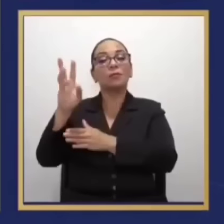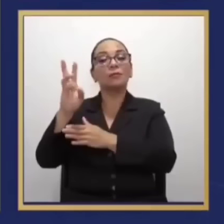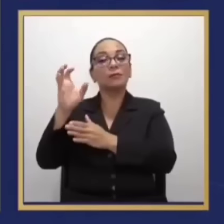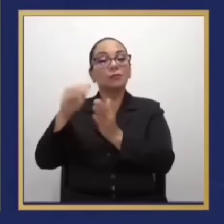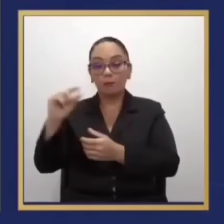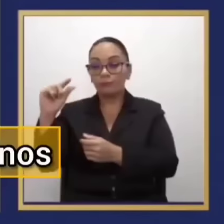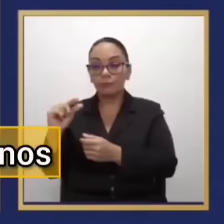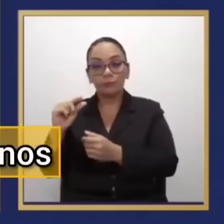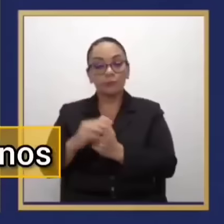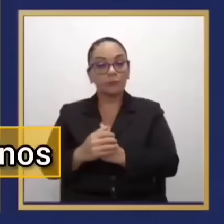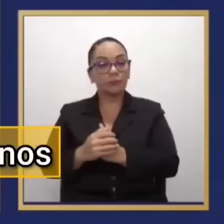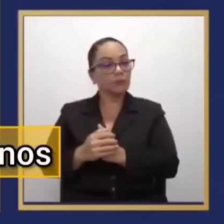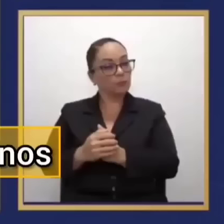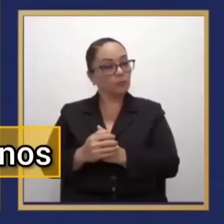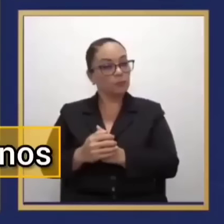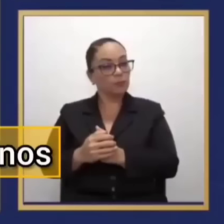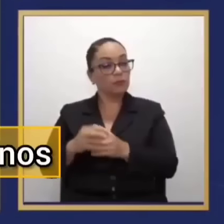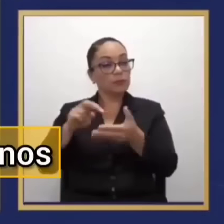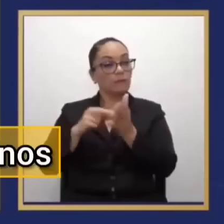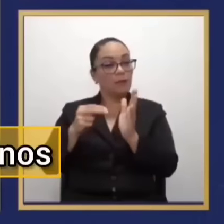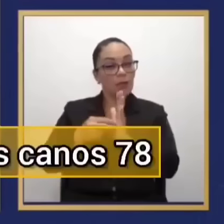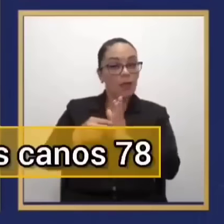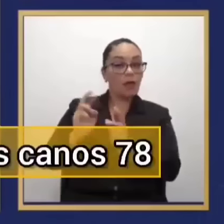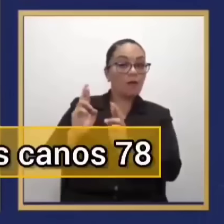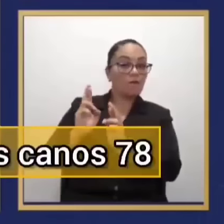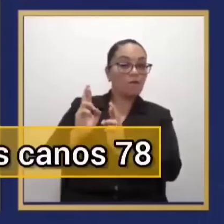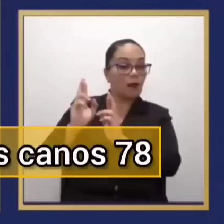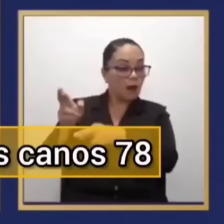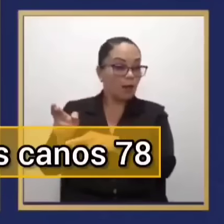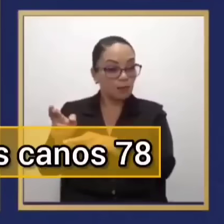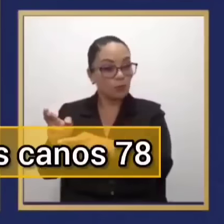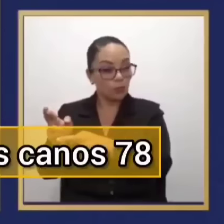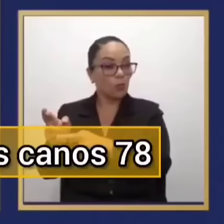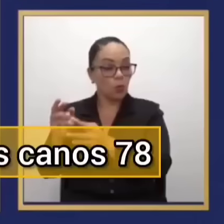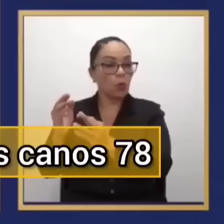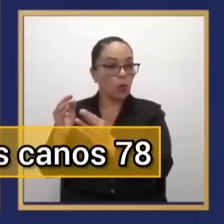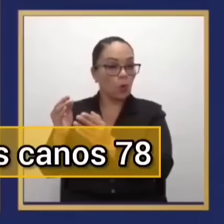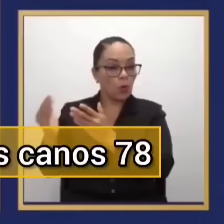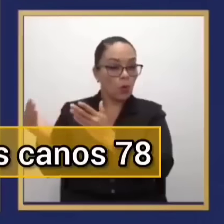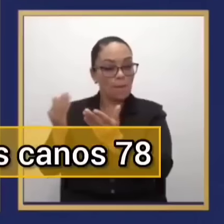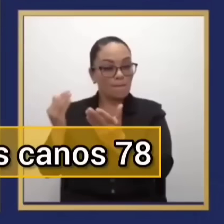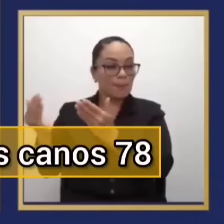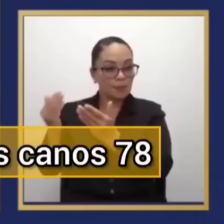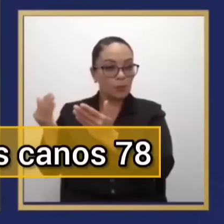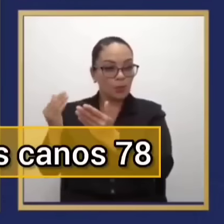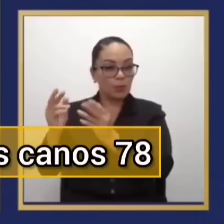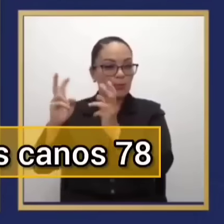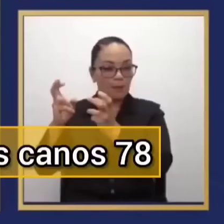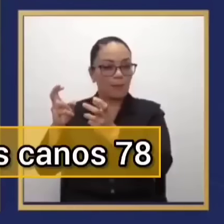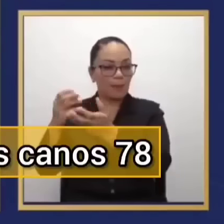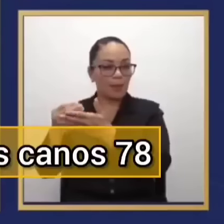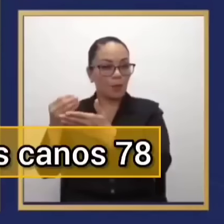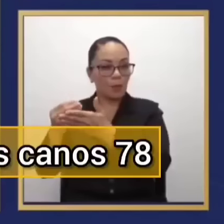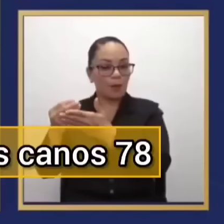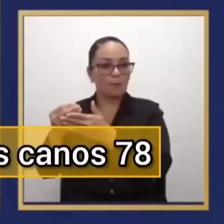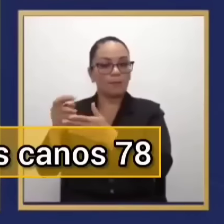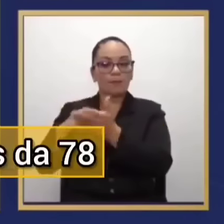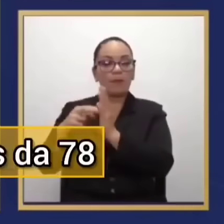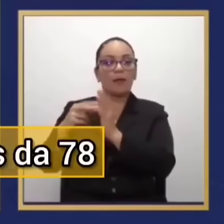3.600.000. Entonces le estarían regalando, en términos de comparación de poder adquisitivo, de ambos canos,